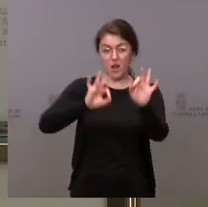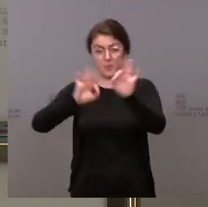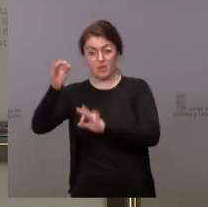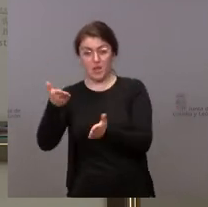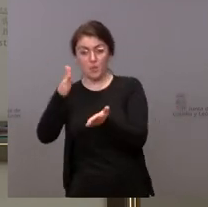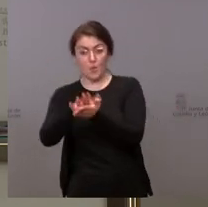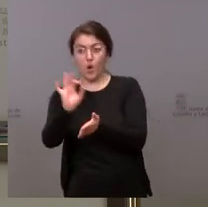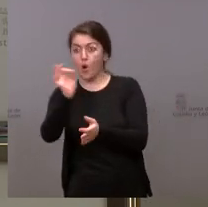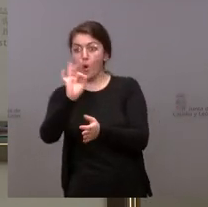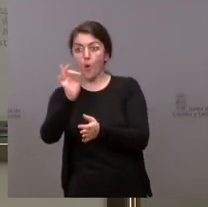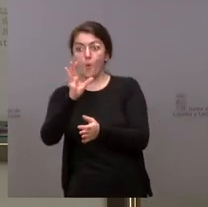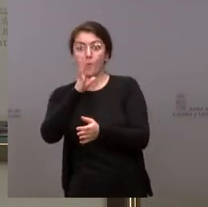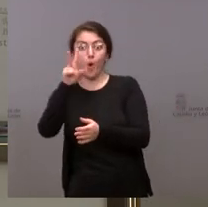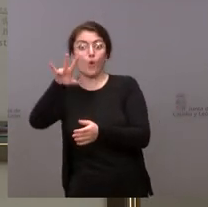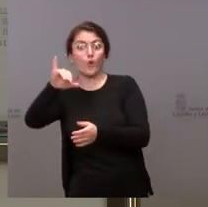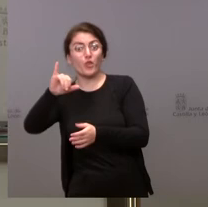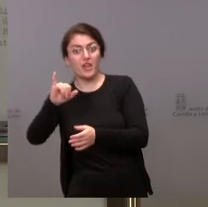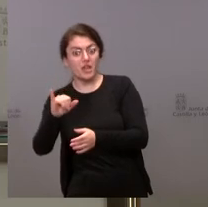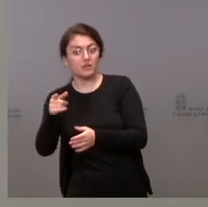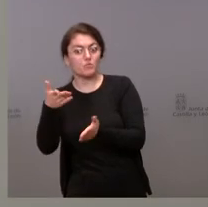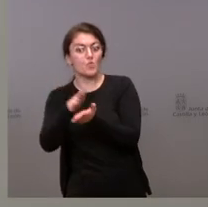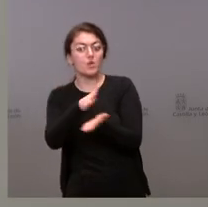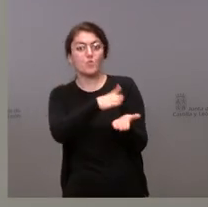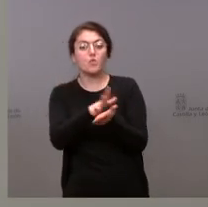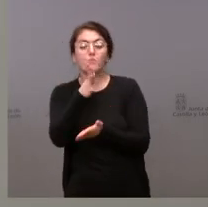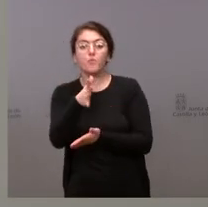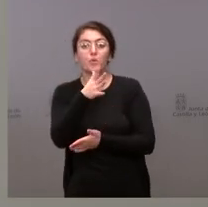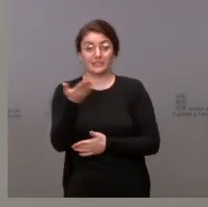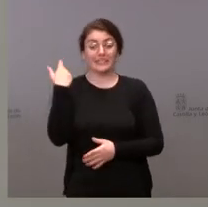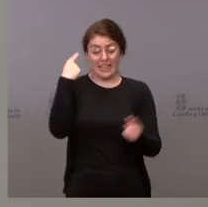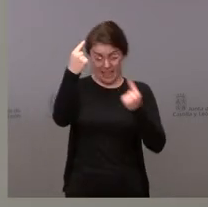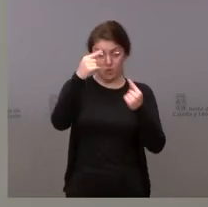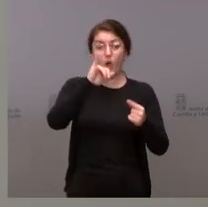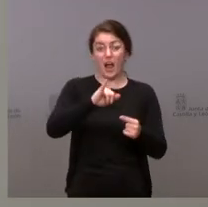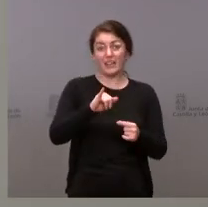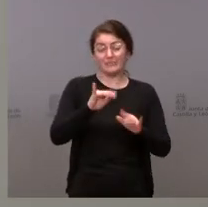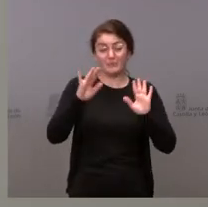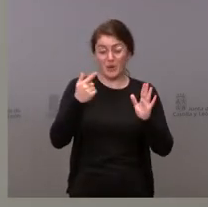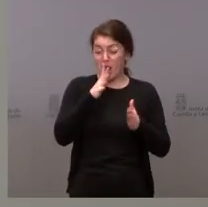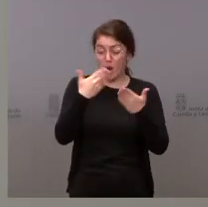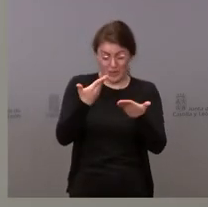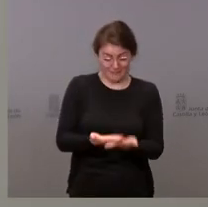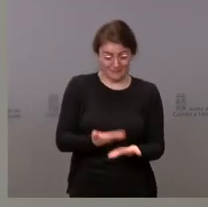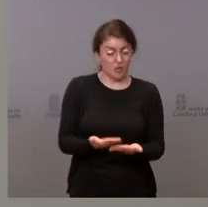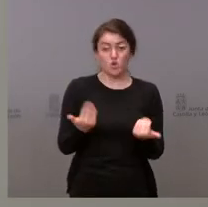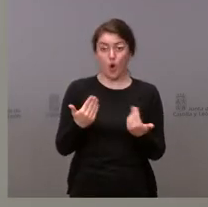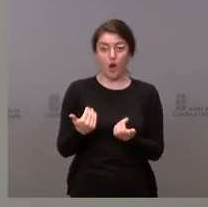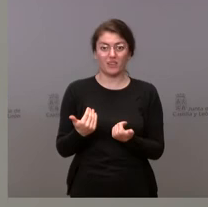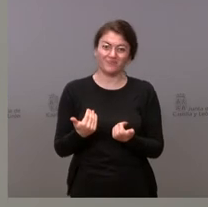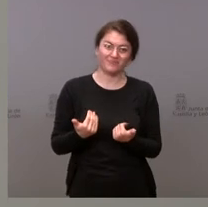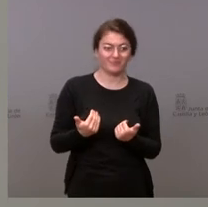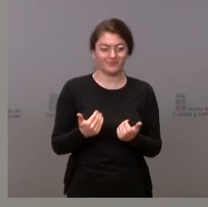habla o personas que mueren en uci tenemos datos yo no dispongo de ellos en este momento y sería usado el hacer un análisis más fino